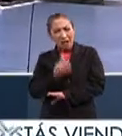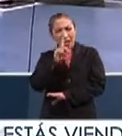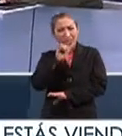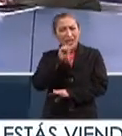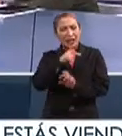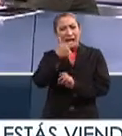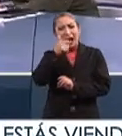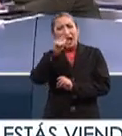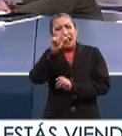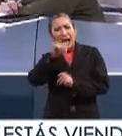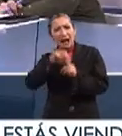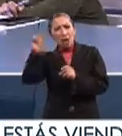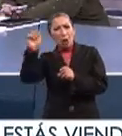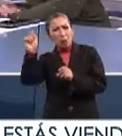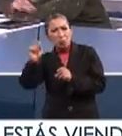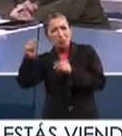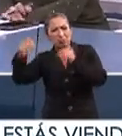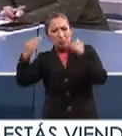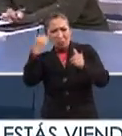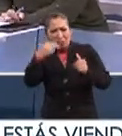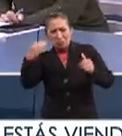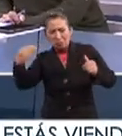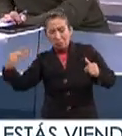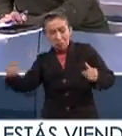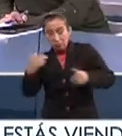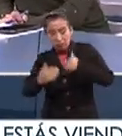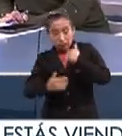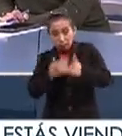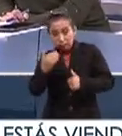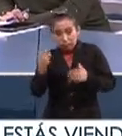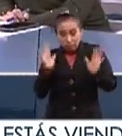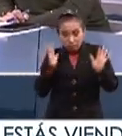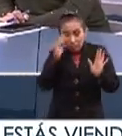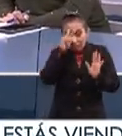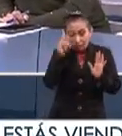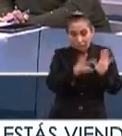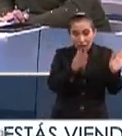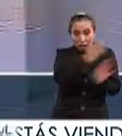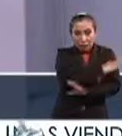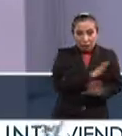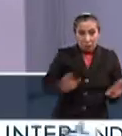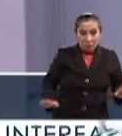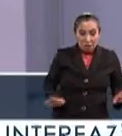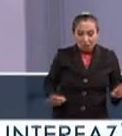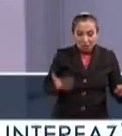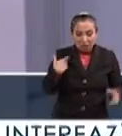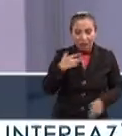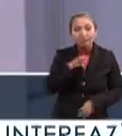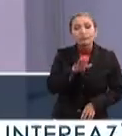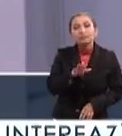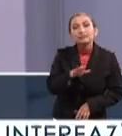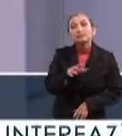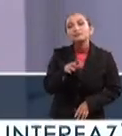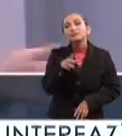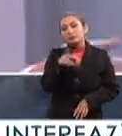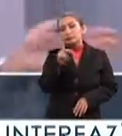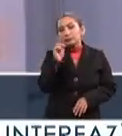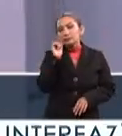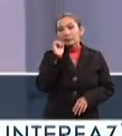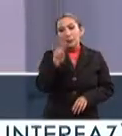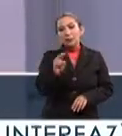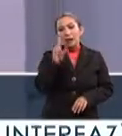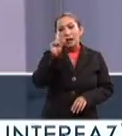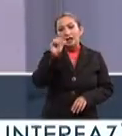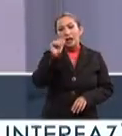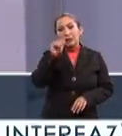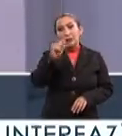quedante, galanes, novios, no sé qué. Así es como todo un proceso del cortejo peor que de los pingüinos. pero que tanto